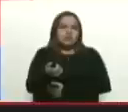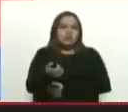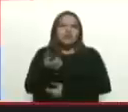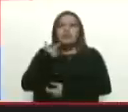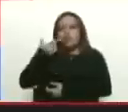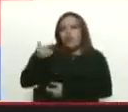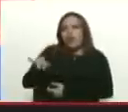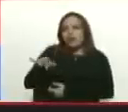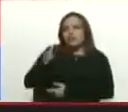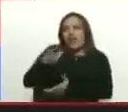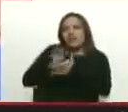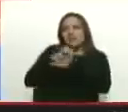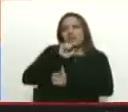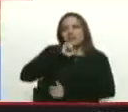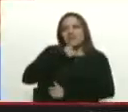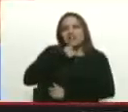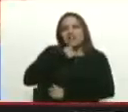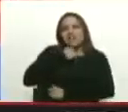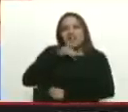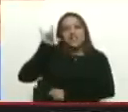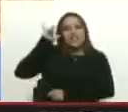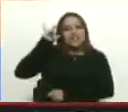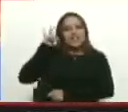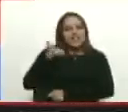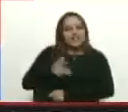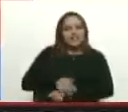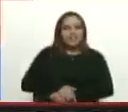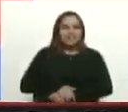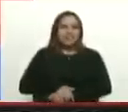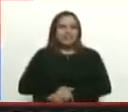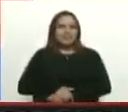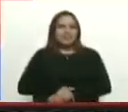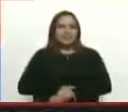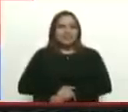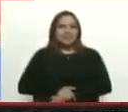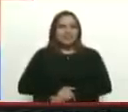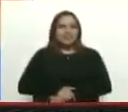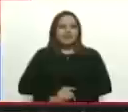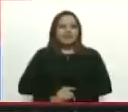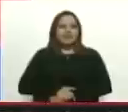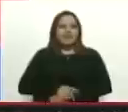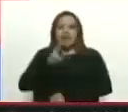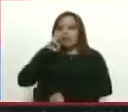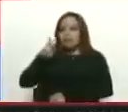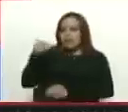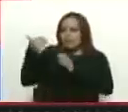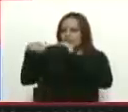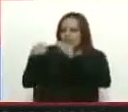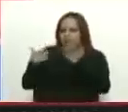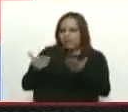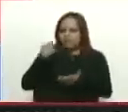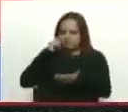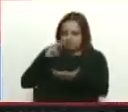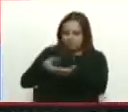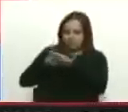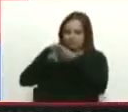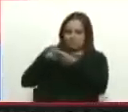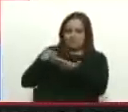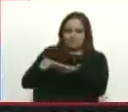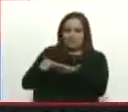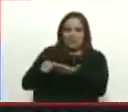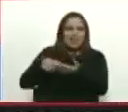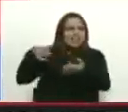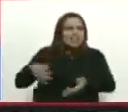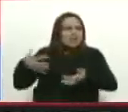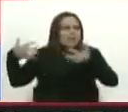en... Soy amigo secreto de él en Instagram. ¿Cómo se llama eso? Y vi el mensaje. Es una pelea